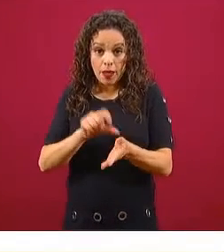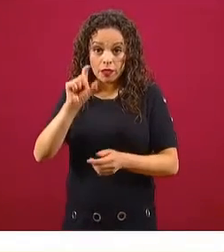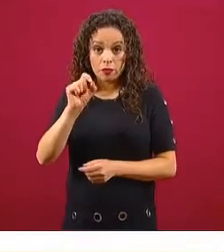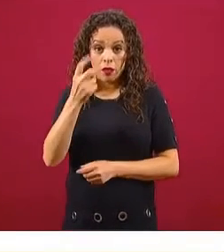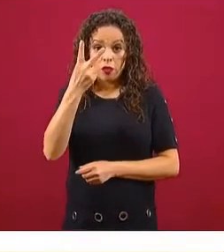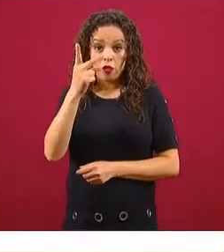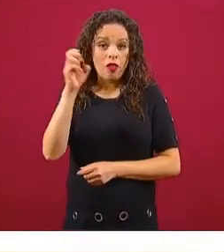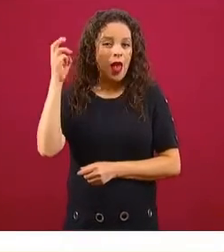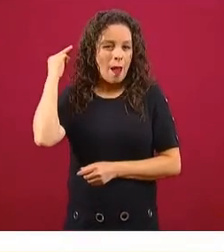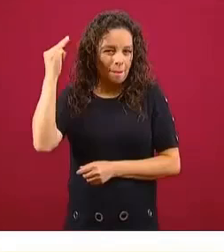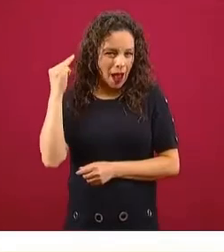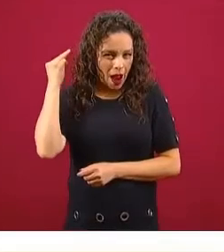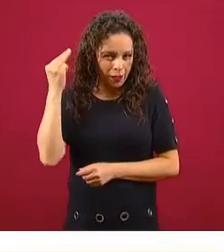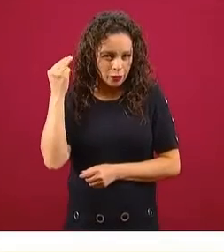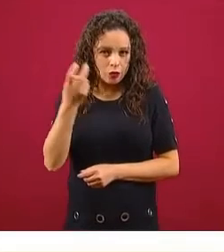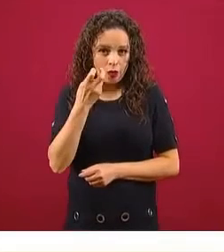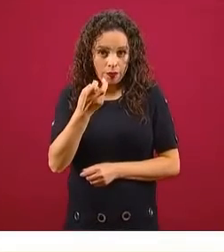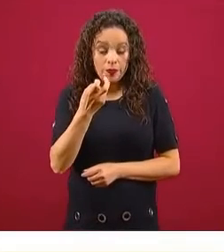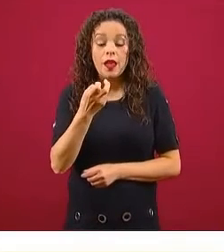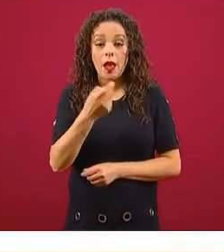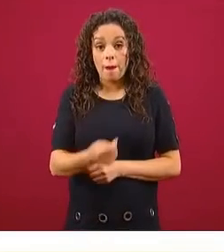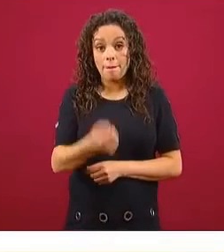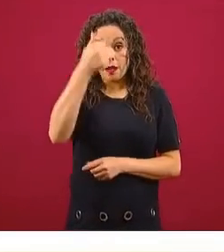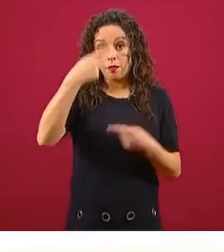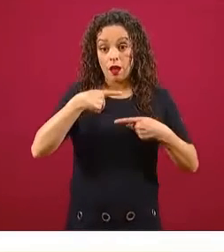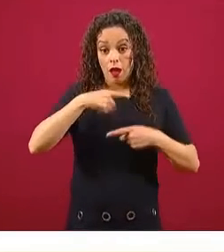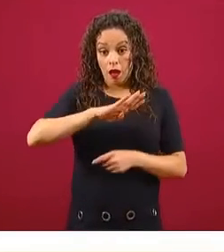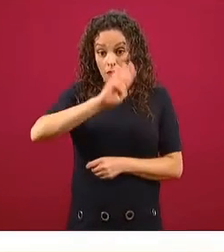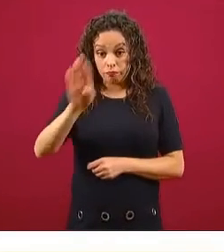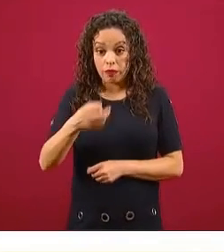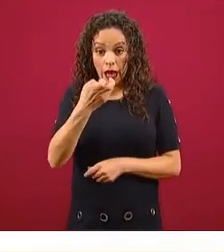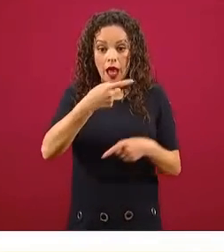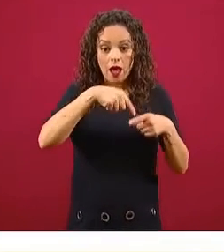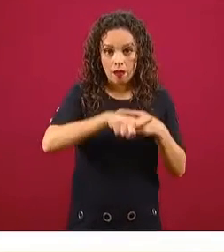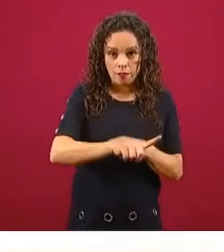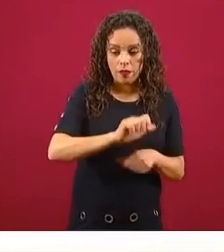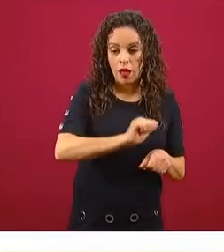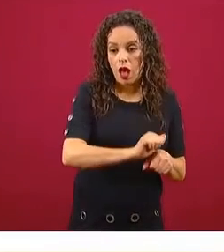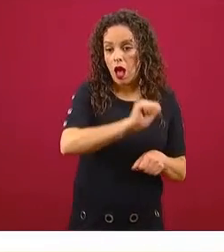donde se reportó la primera defunción, y hemos llegado a 1.4%.